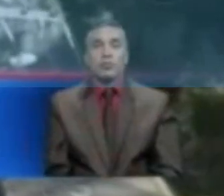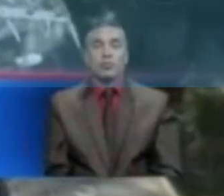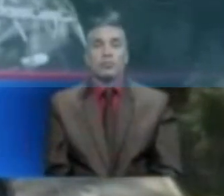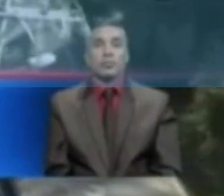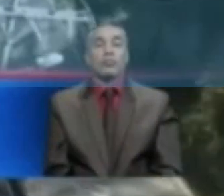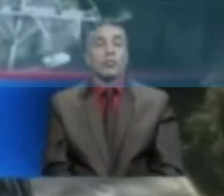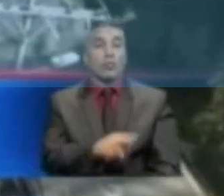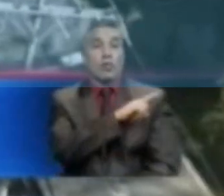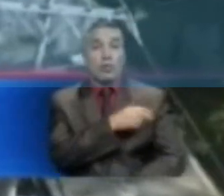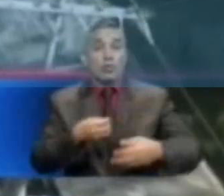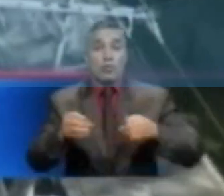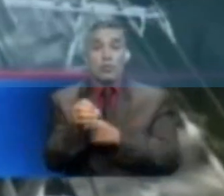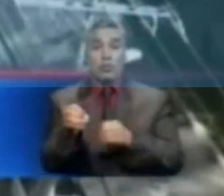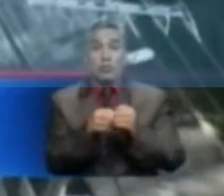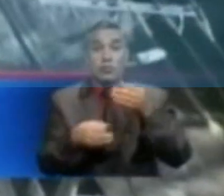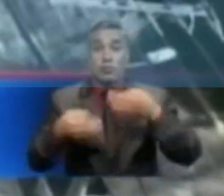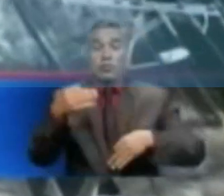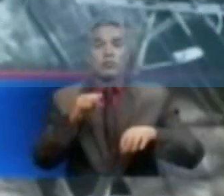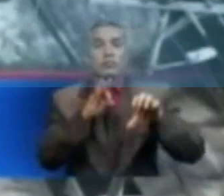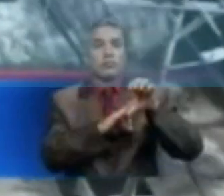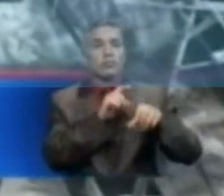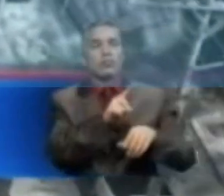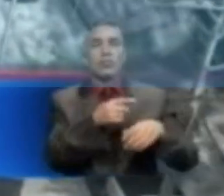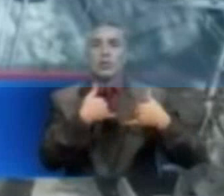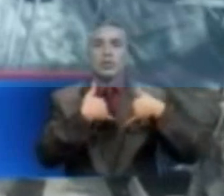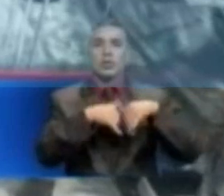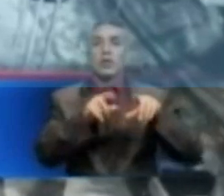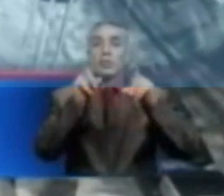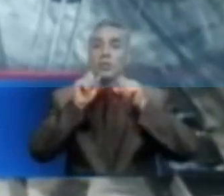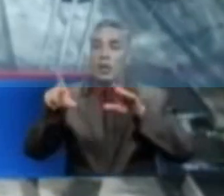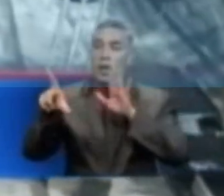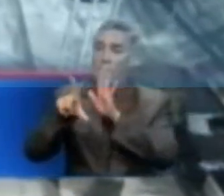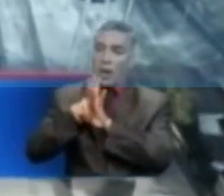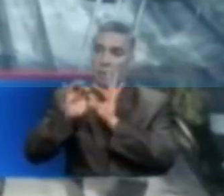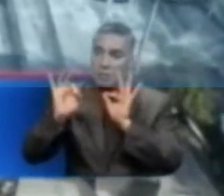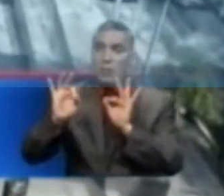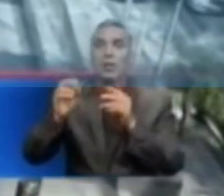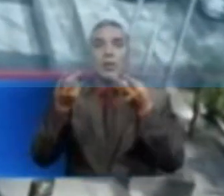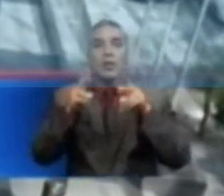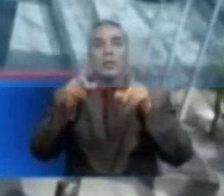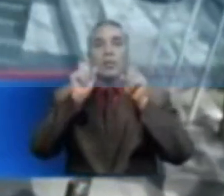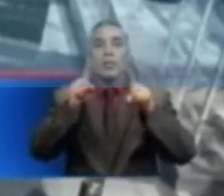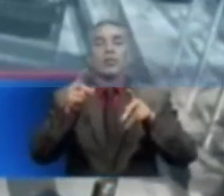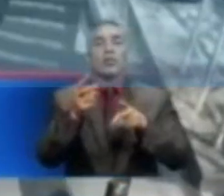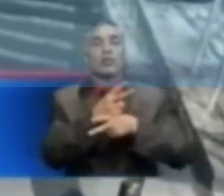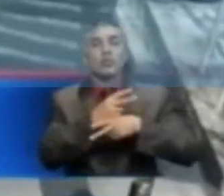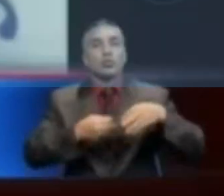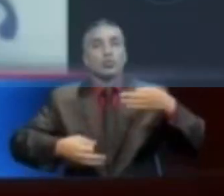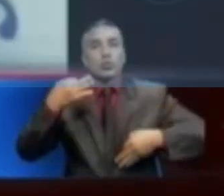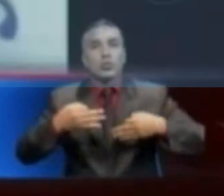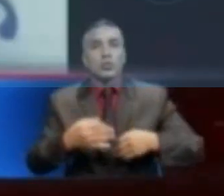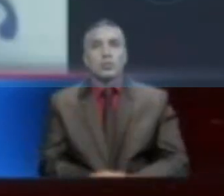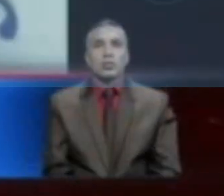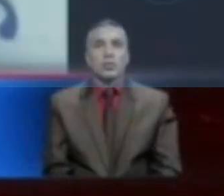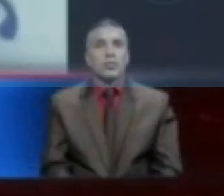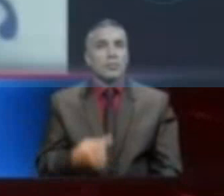vocal de la Corte Nacional al Consejo de la Judicatura se espera una consulta jurídica y ahora una consulta al Consejo de la Judicatura. ¿Qué